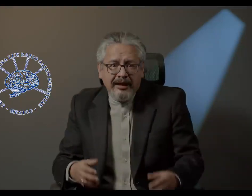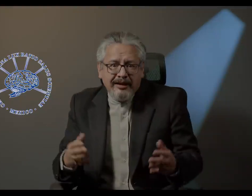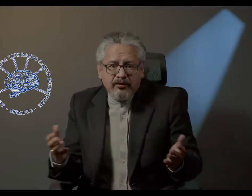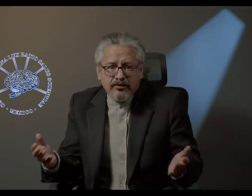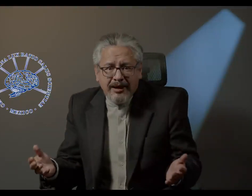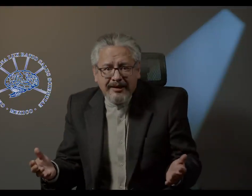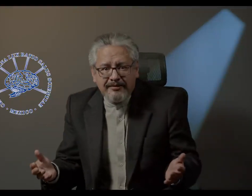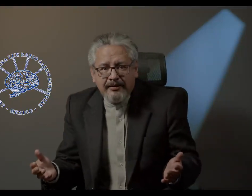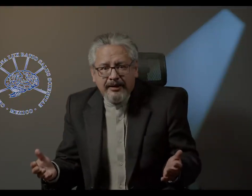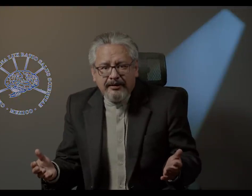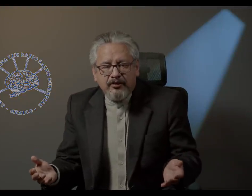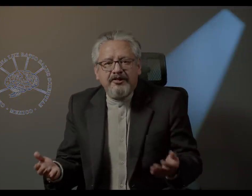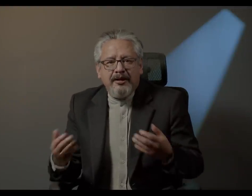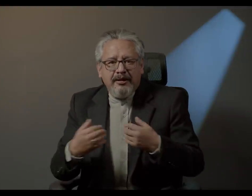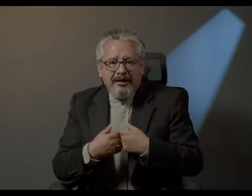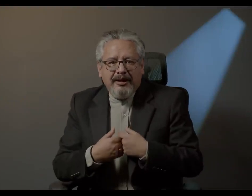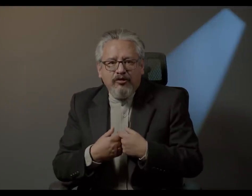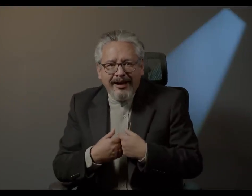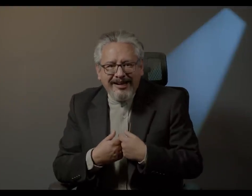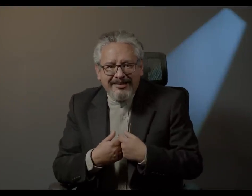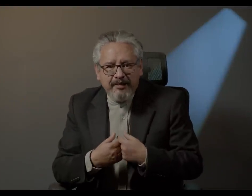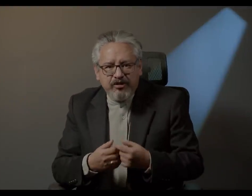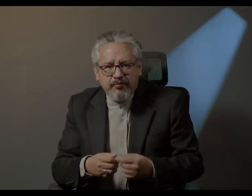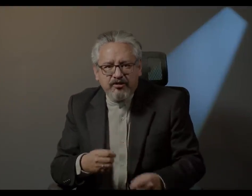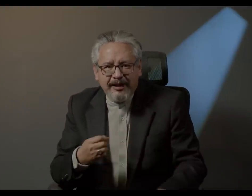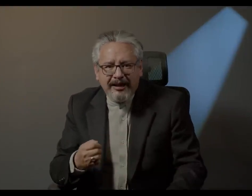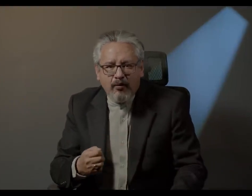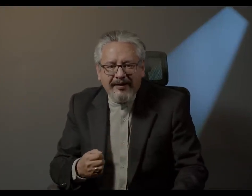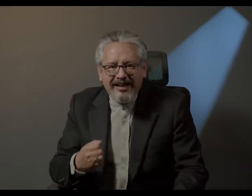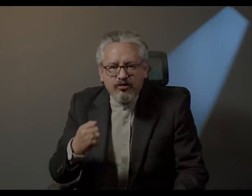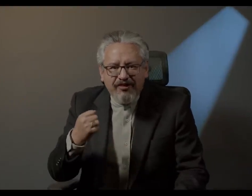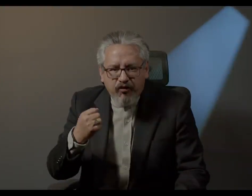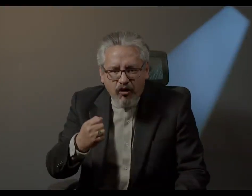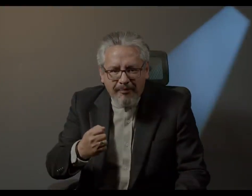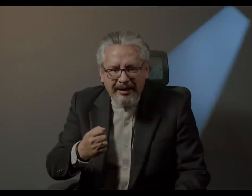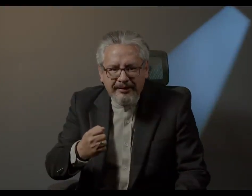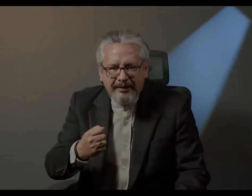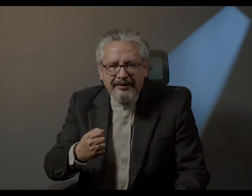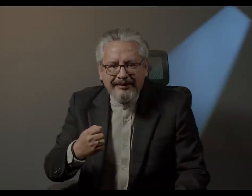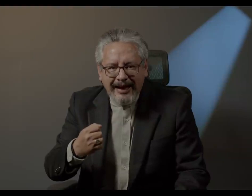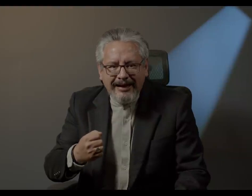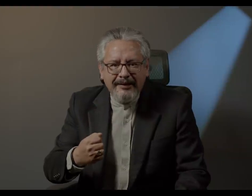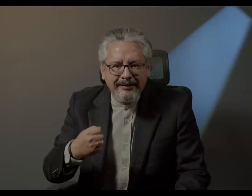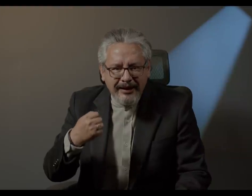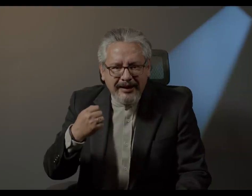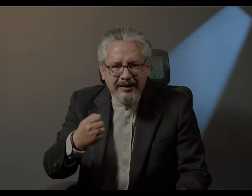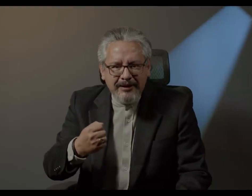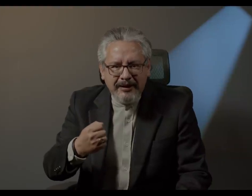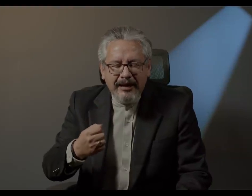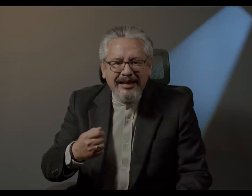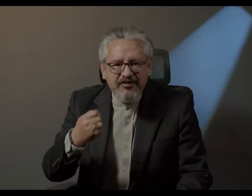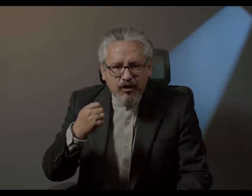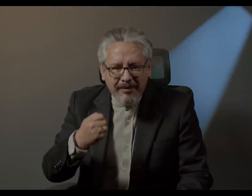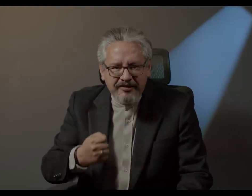Neurocirugía y en otros lugares. Entonces, el no ejercer el presupuesto de manera adecuada es una forma de ataque, de guerra